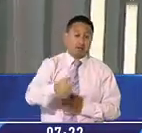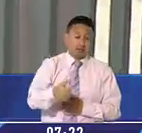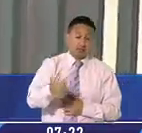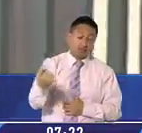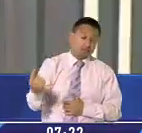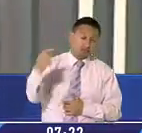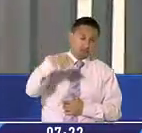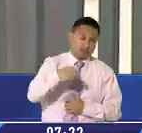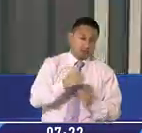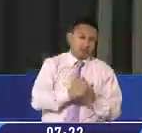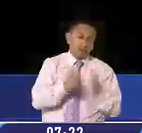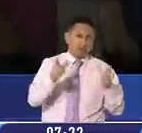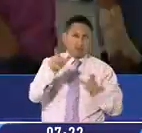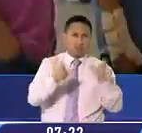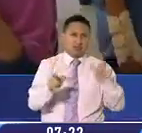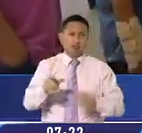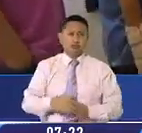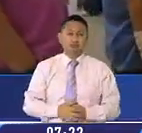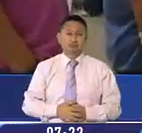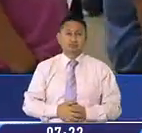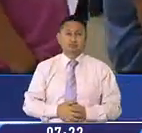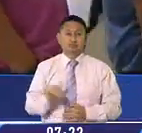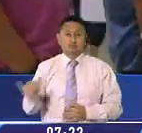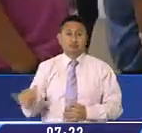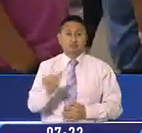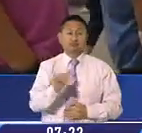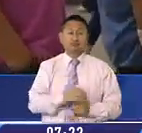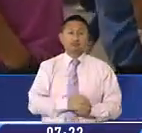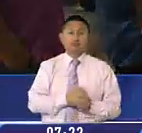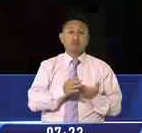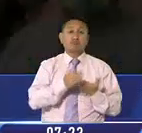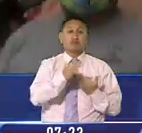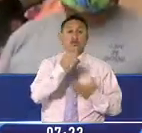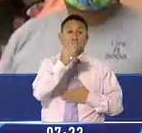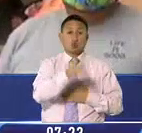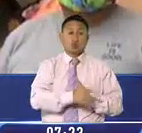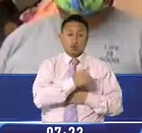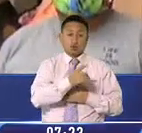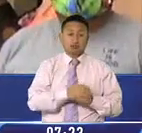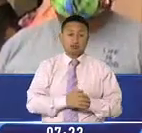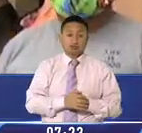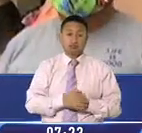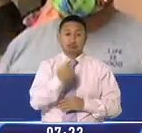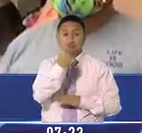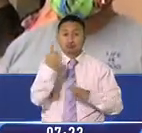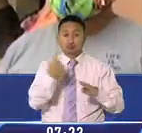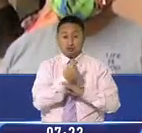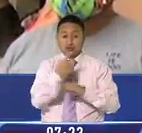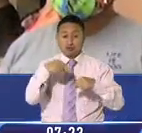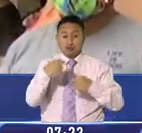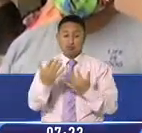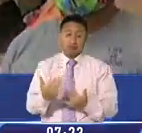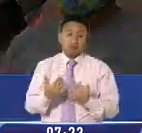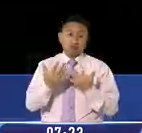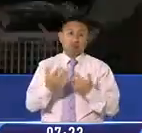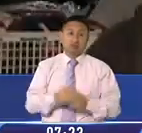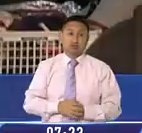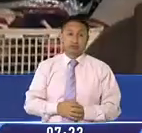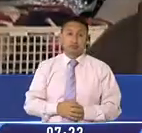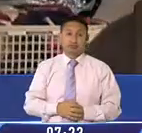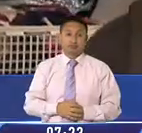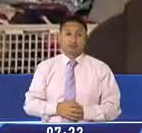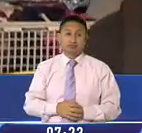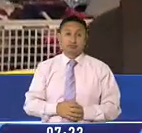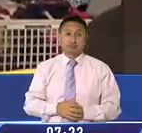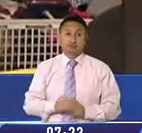pacientes. Lo mismo ocurrió en el cantón Durán. Ya llevamos aquí 1 hora y media aquí haciendo fila y todavía. Después de dar positivo, entonces el día